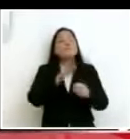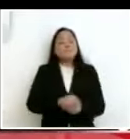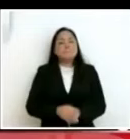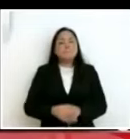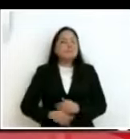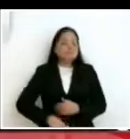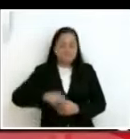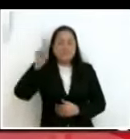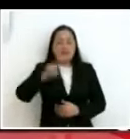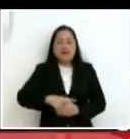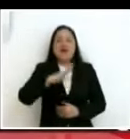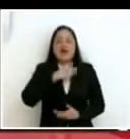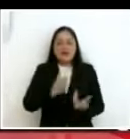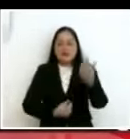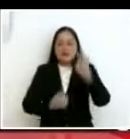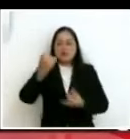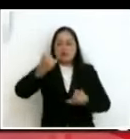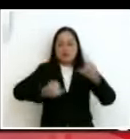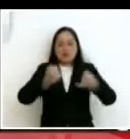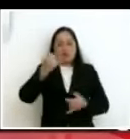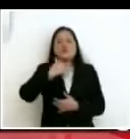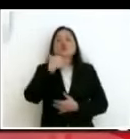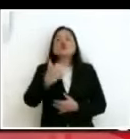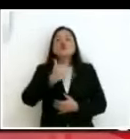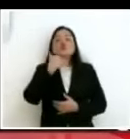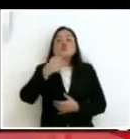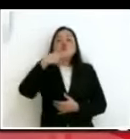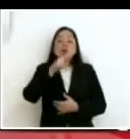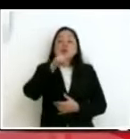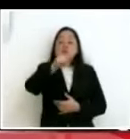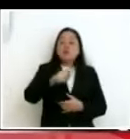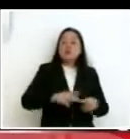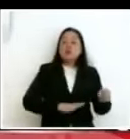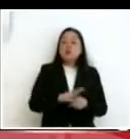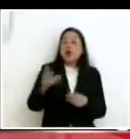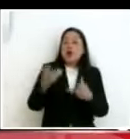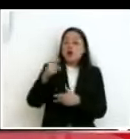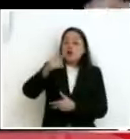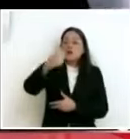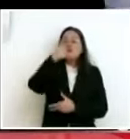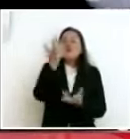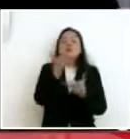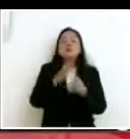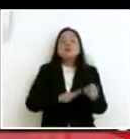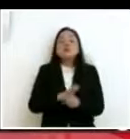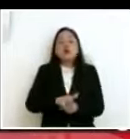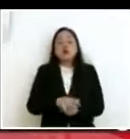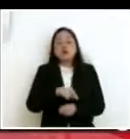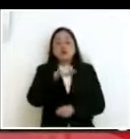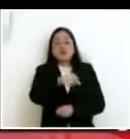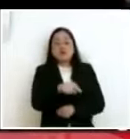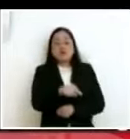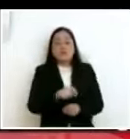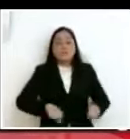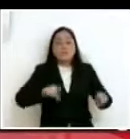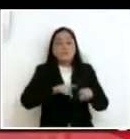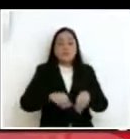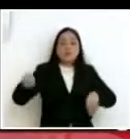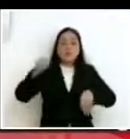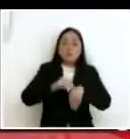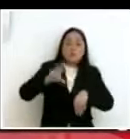ver qué es lo que está alegando esta senadora de los paniaguados, Susana, que defendió con uñas y